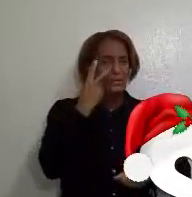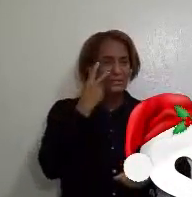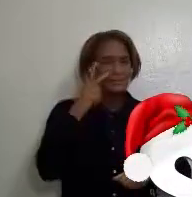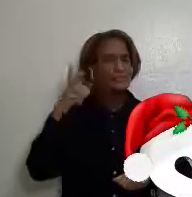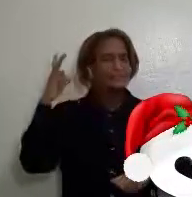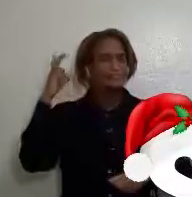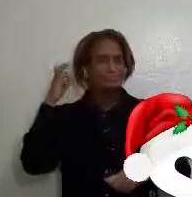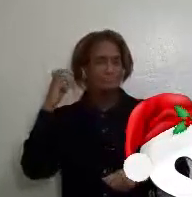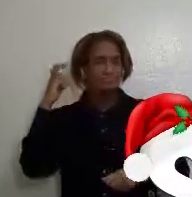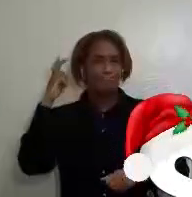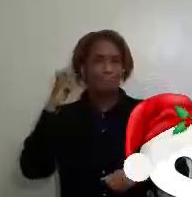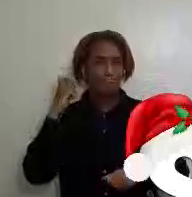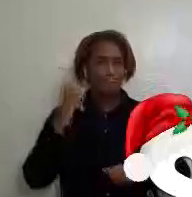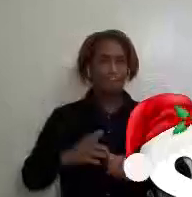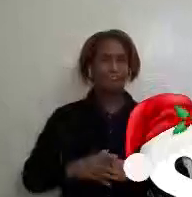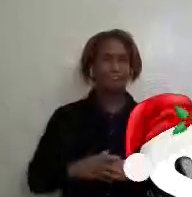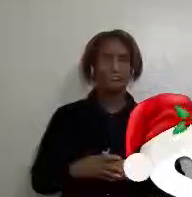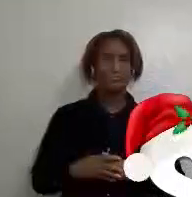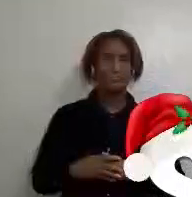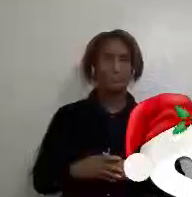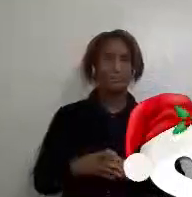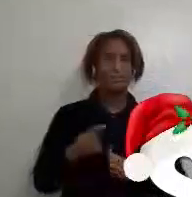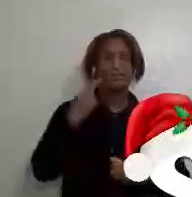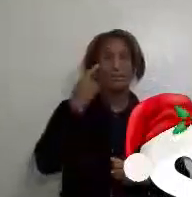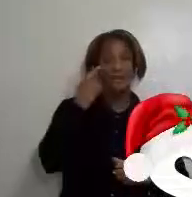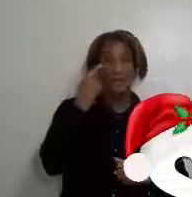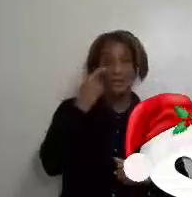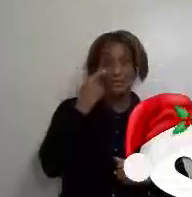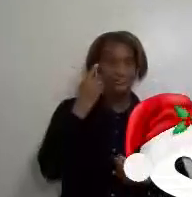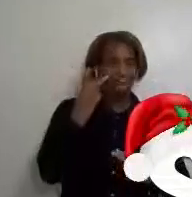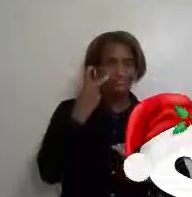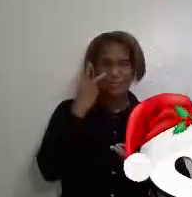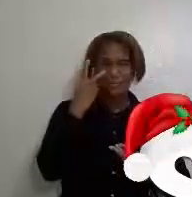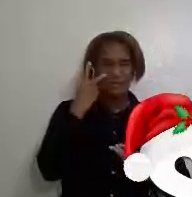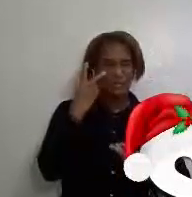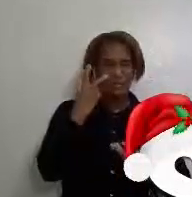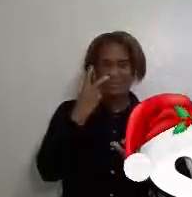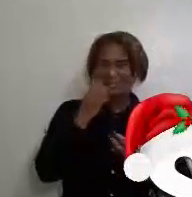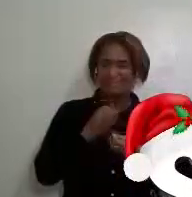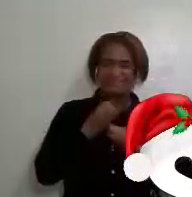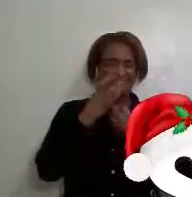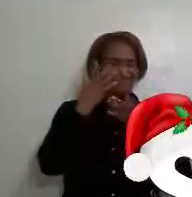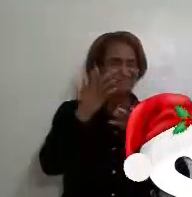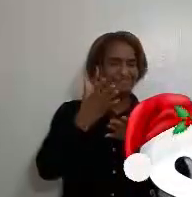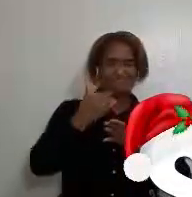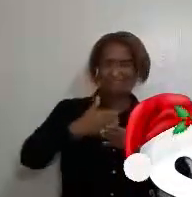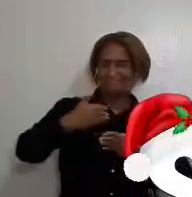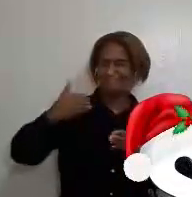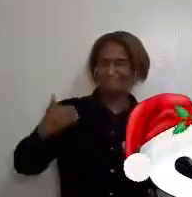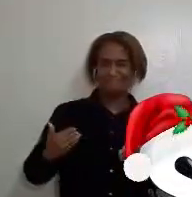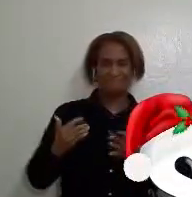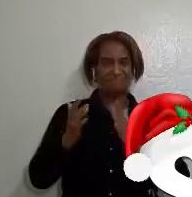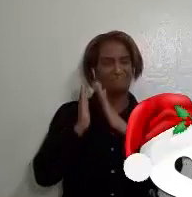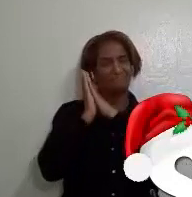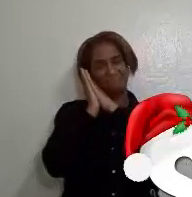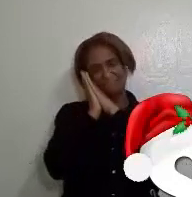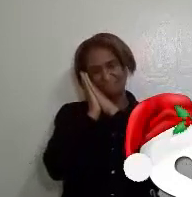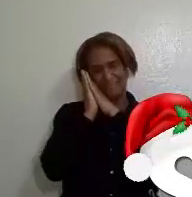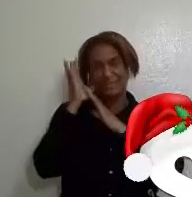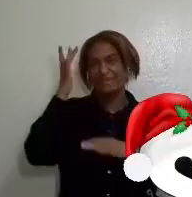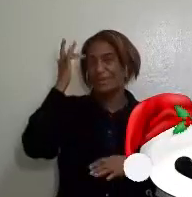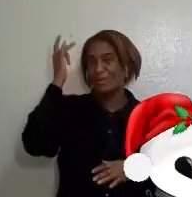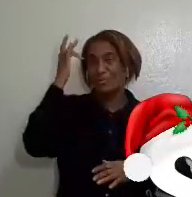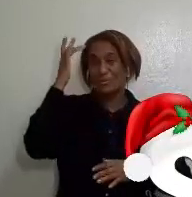presente gestión gubernamental que la famosa reforma eh policial se ha quedado siempre en un